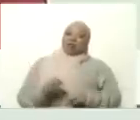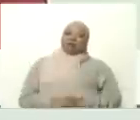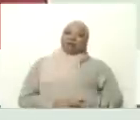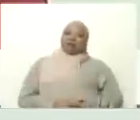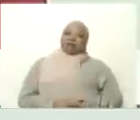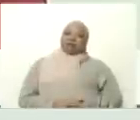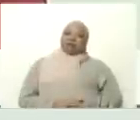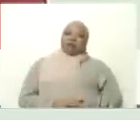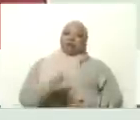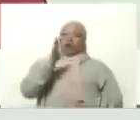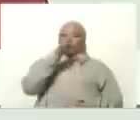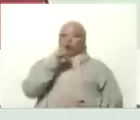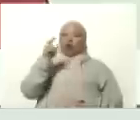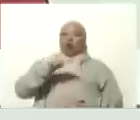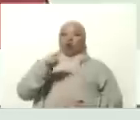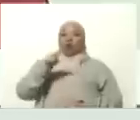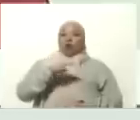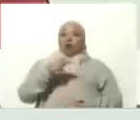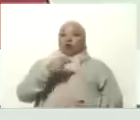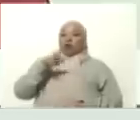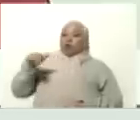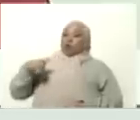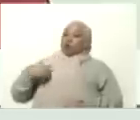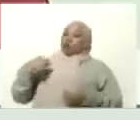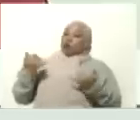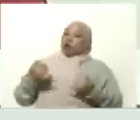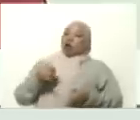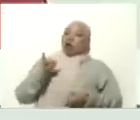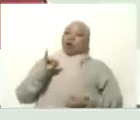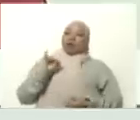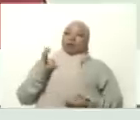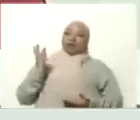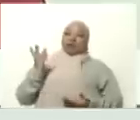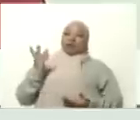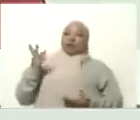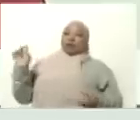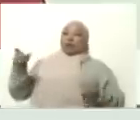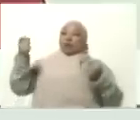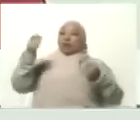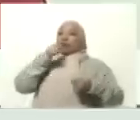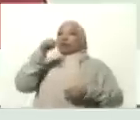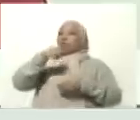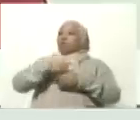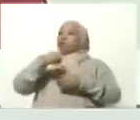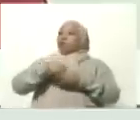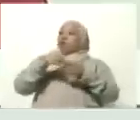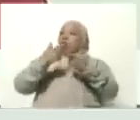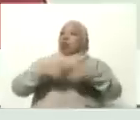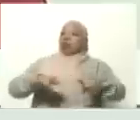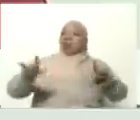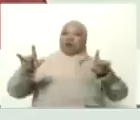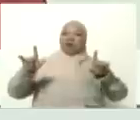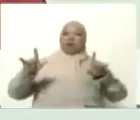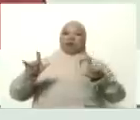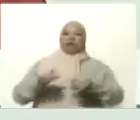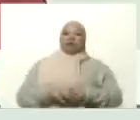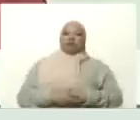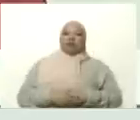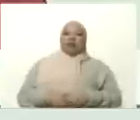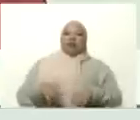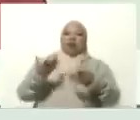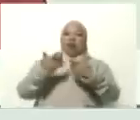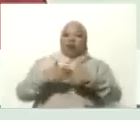No hay condicionamientos de ningún tipo. Nosotros, vale la cuña, queremos elecciones libres también, imagínate tú.